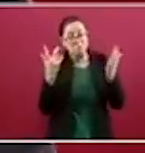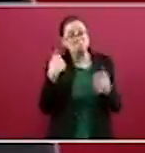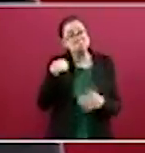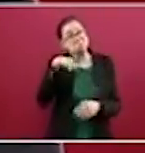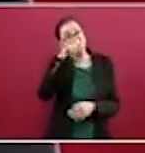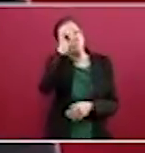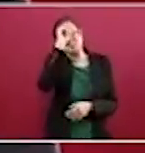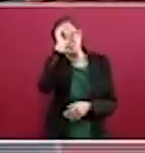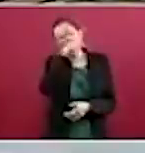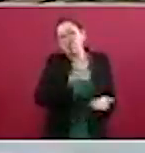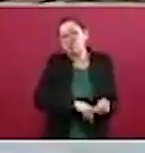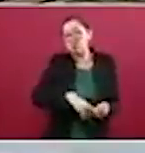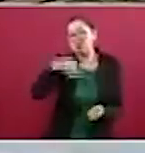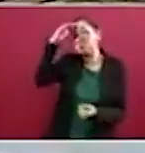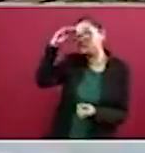qué estén pensando,